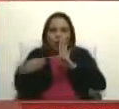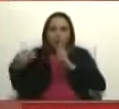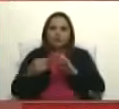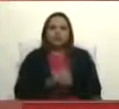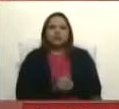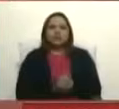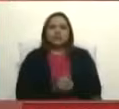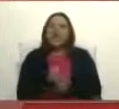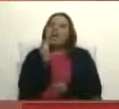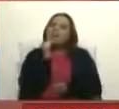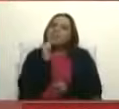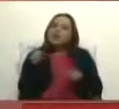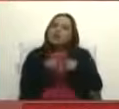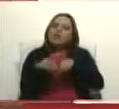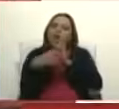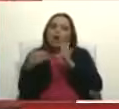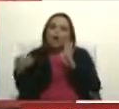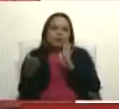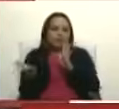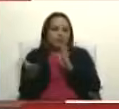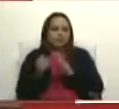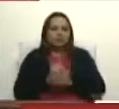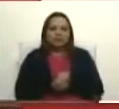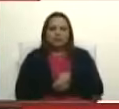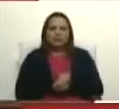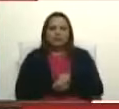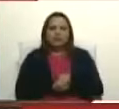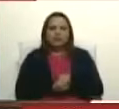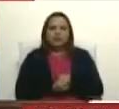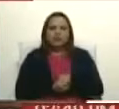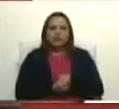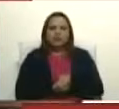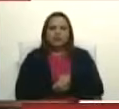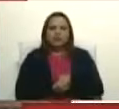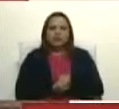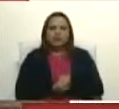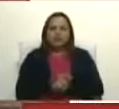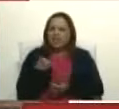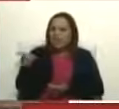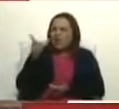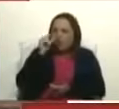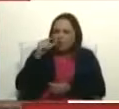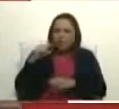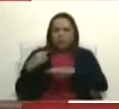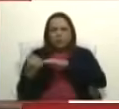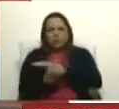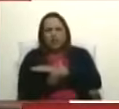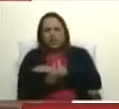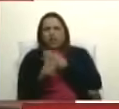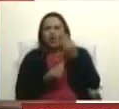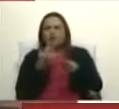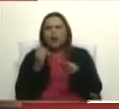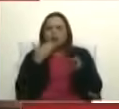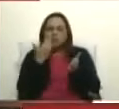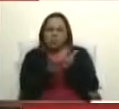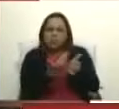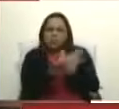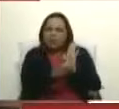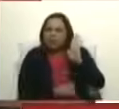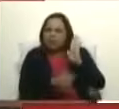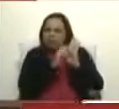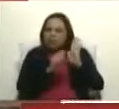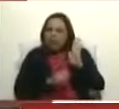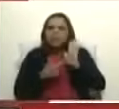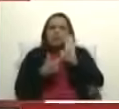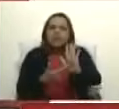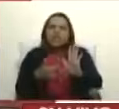¿A quién se nos parece? ¿Qué pruebas puede tener ese caballero para decir que esos no